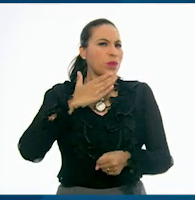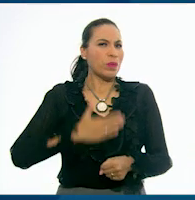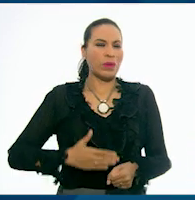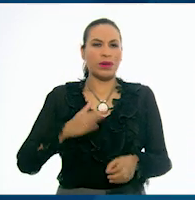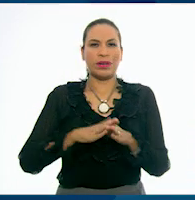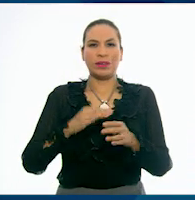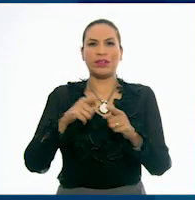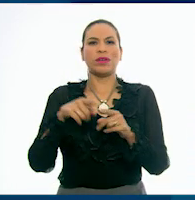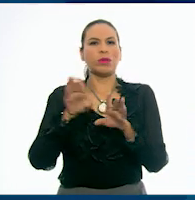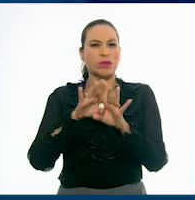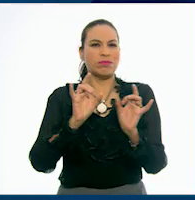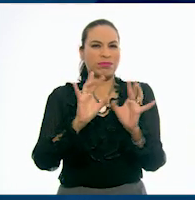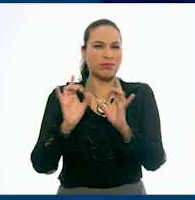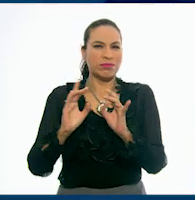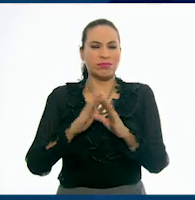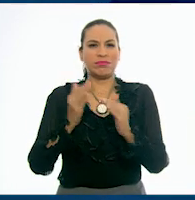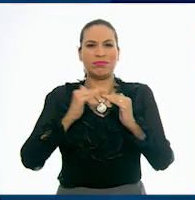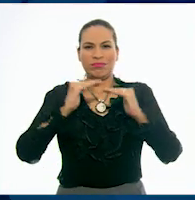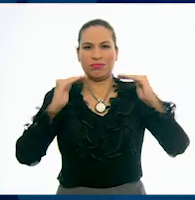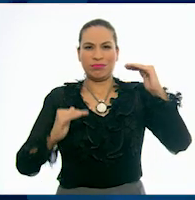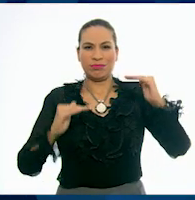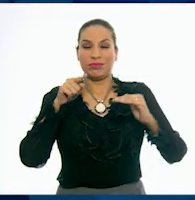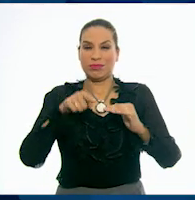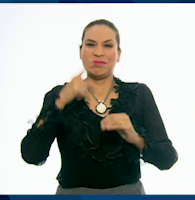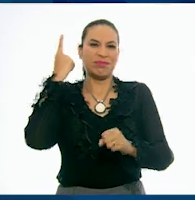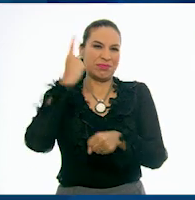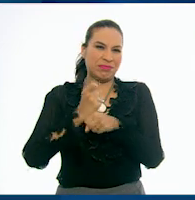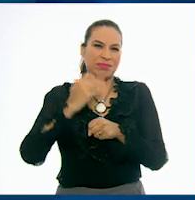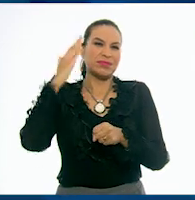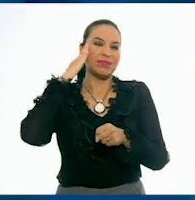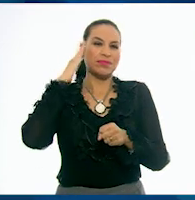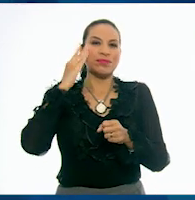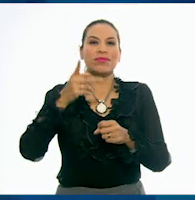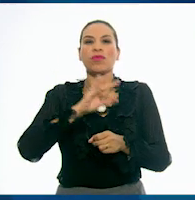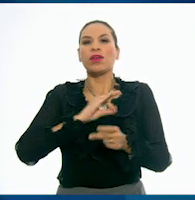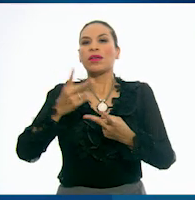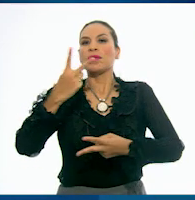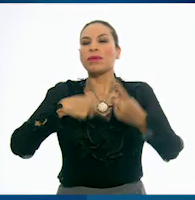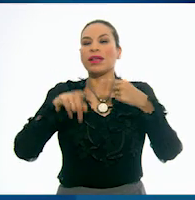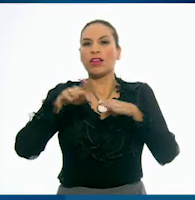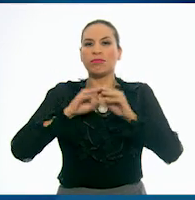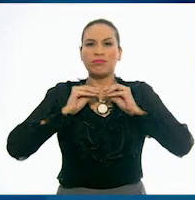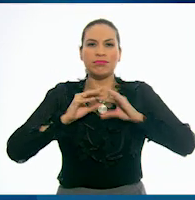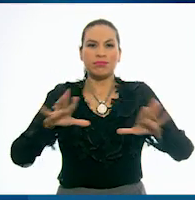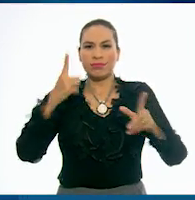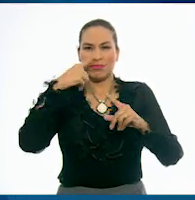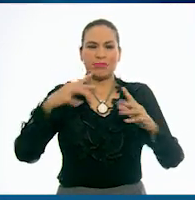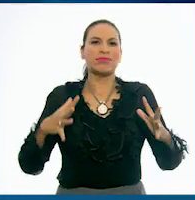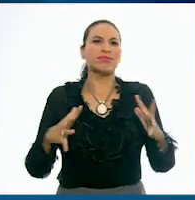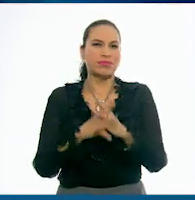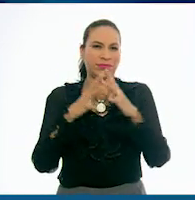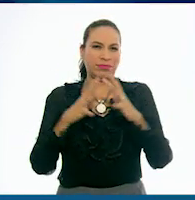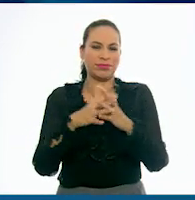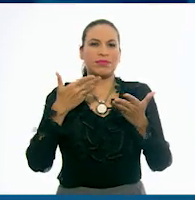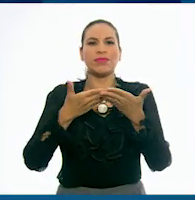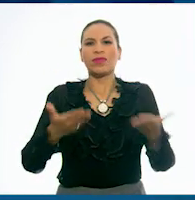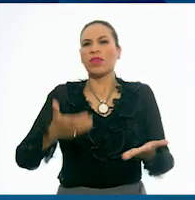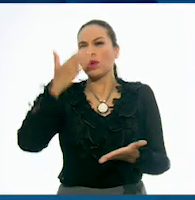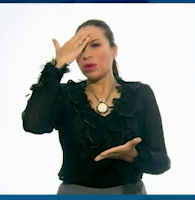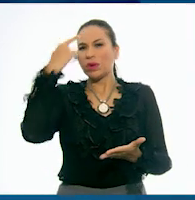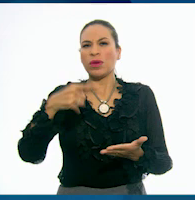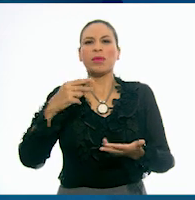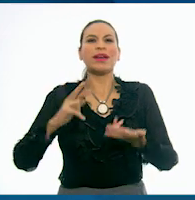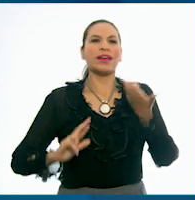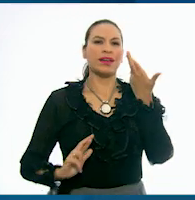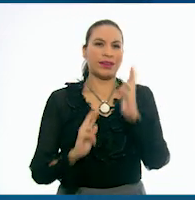situación de desigualdad fue el ingrediente principal para que se cocinara el movimiento armado que hoy conocemos